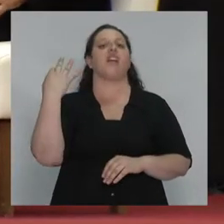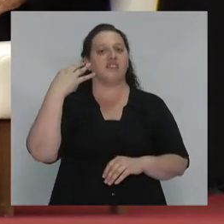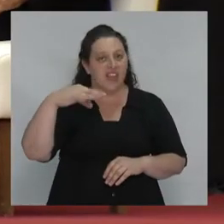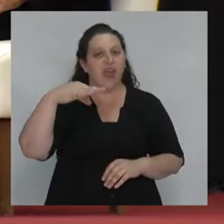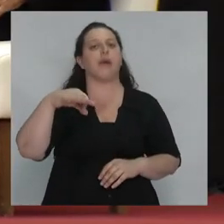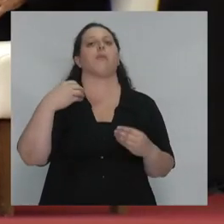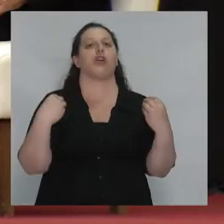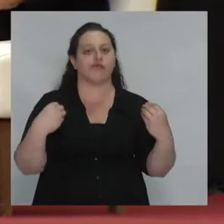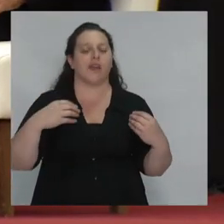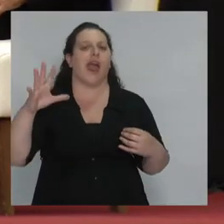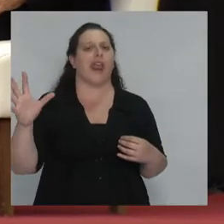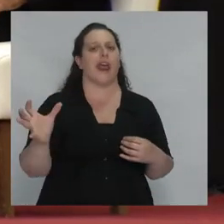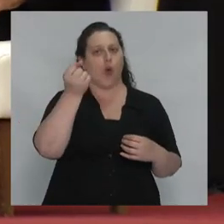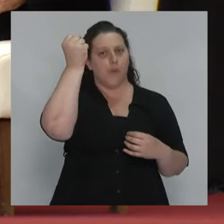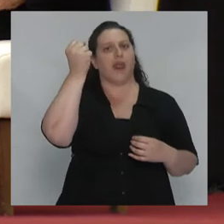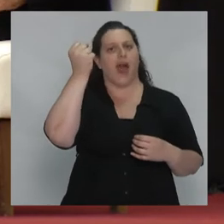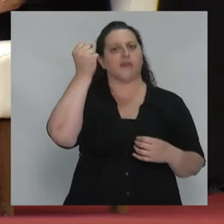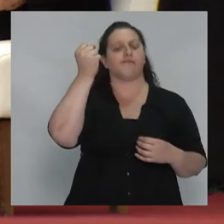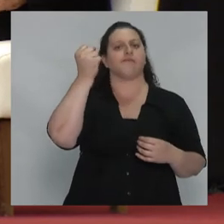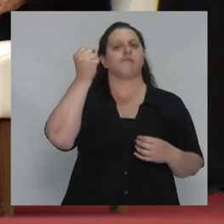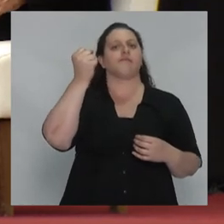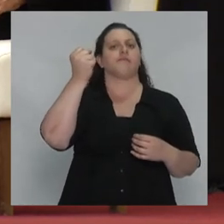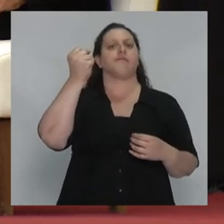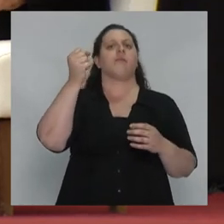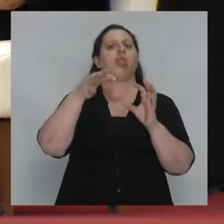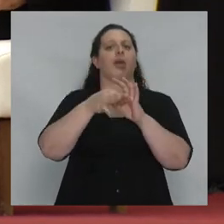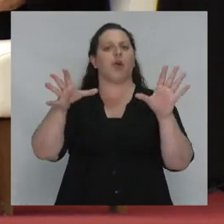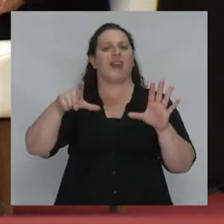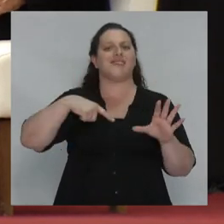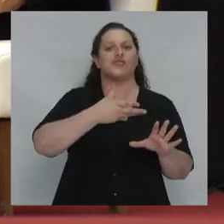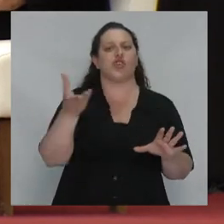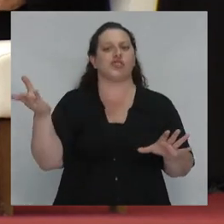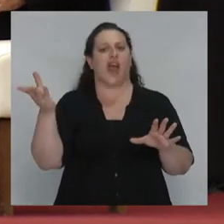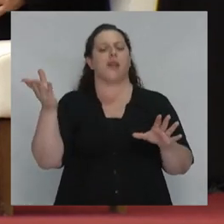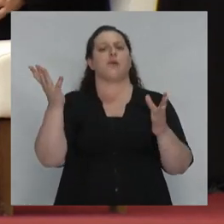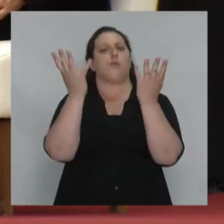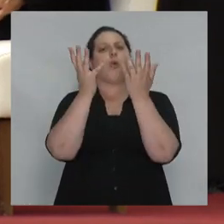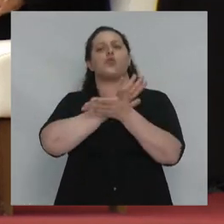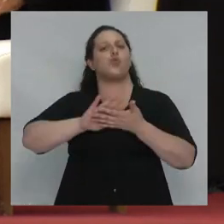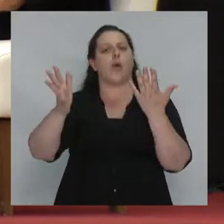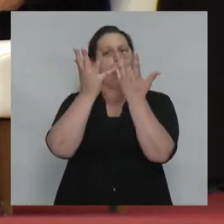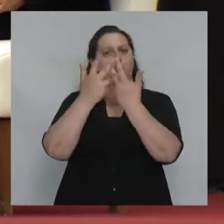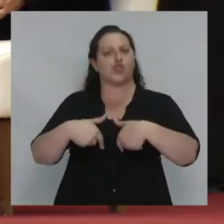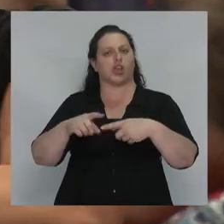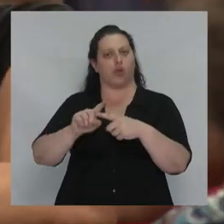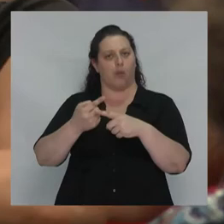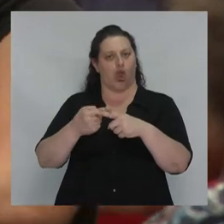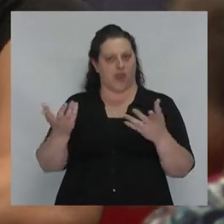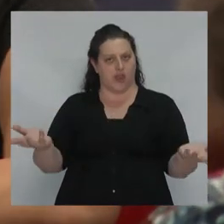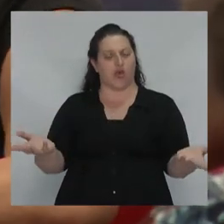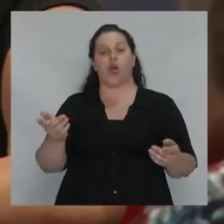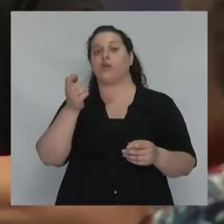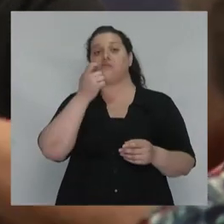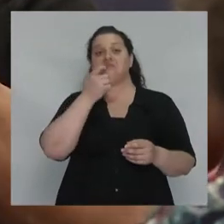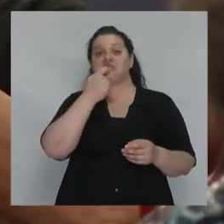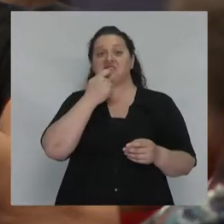que recuperar el concepto social como un concepto de un nuevo proyecto político. Y mientras que no lo